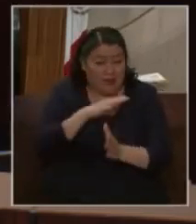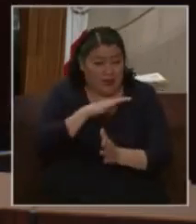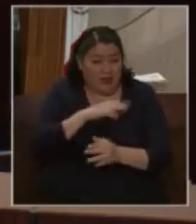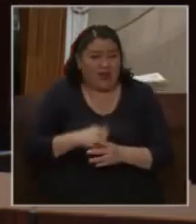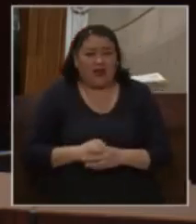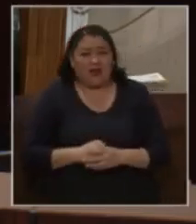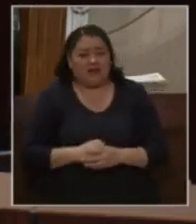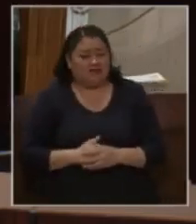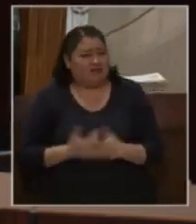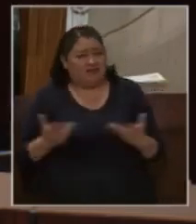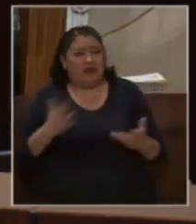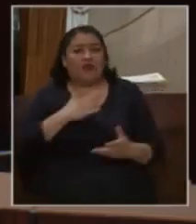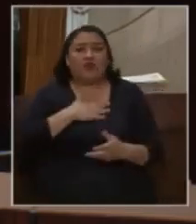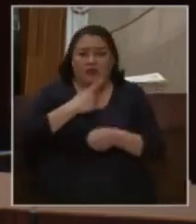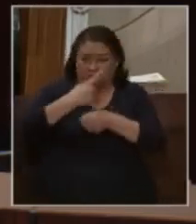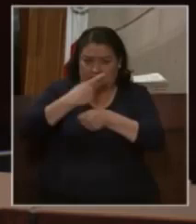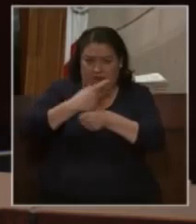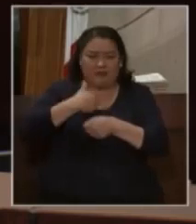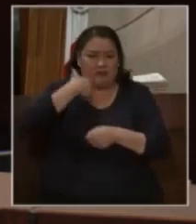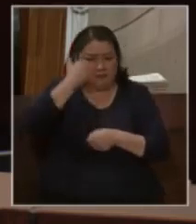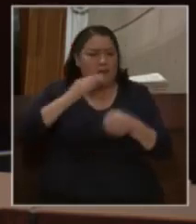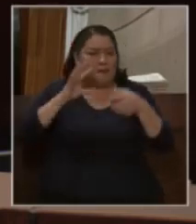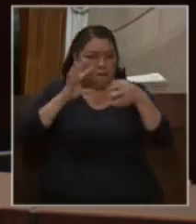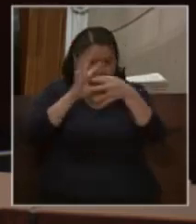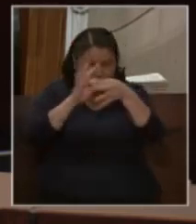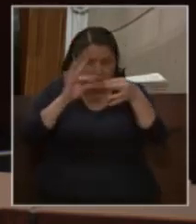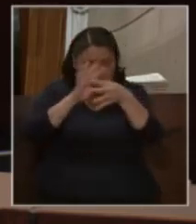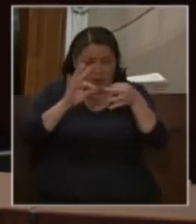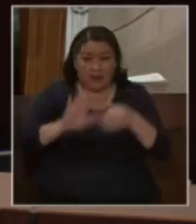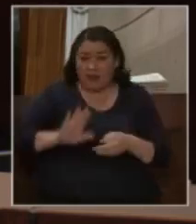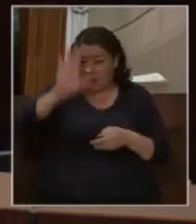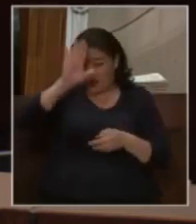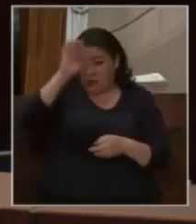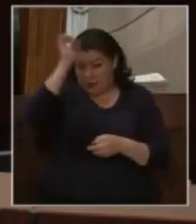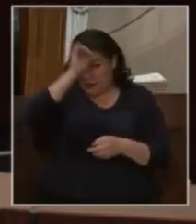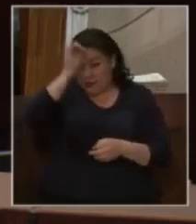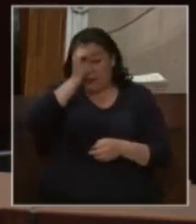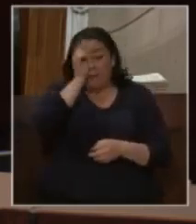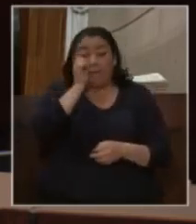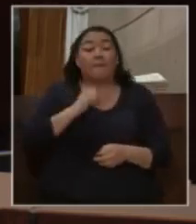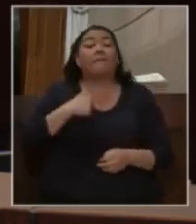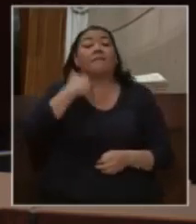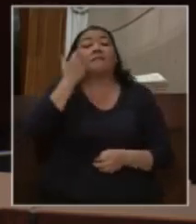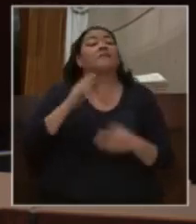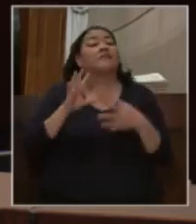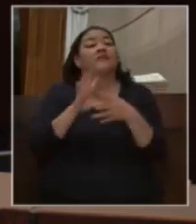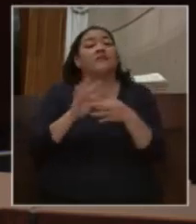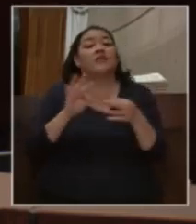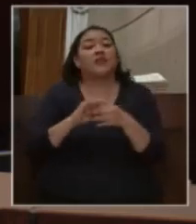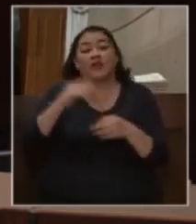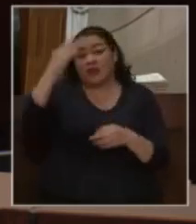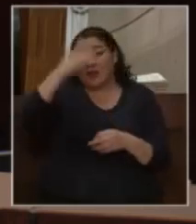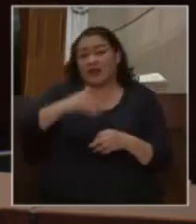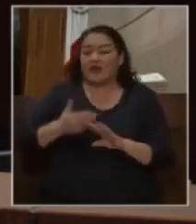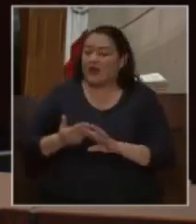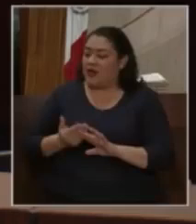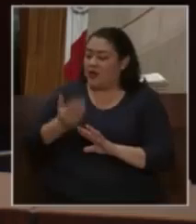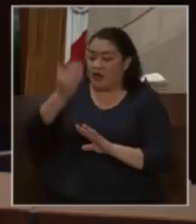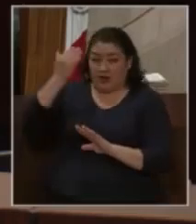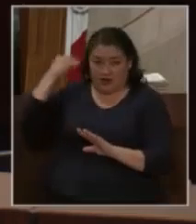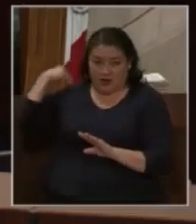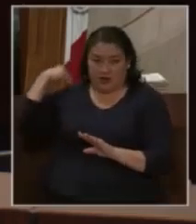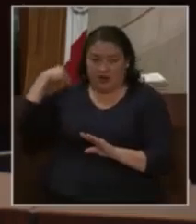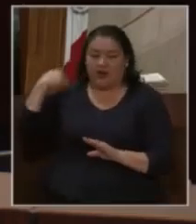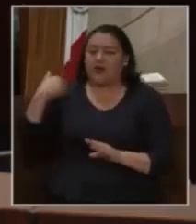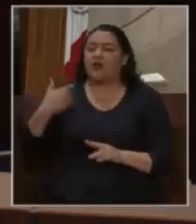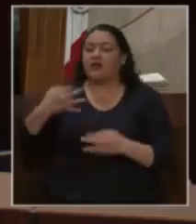Bien, quiero iniciar mi participación señalando que ha sido criterio reiterado